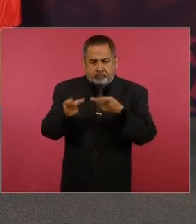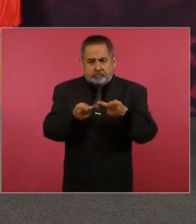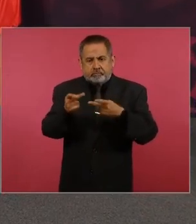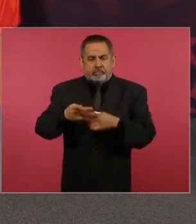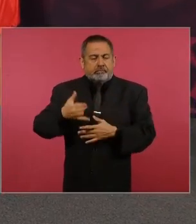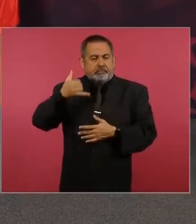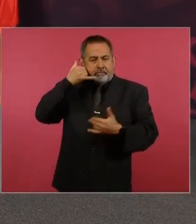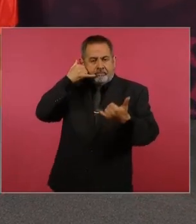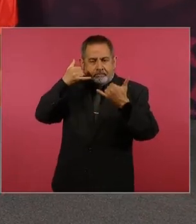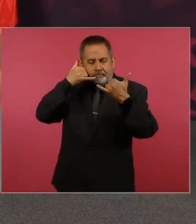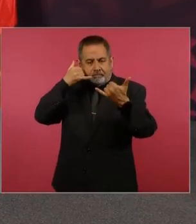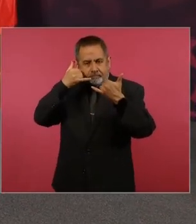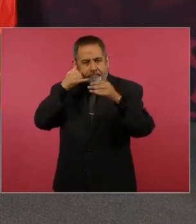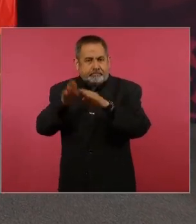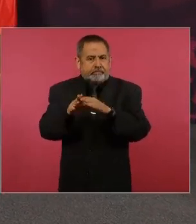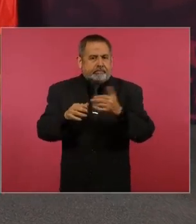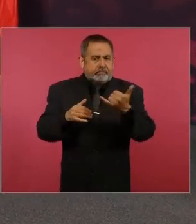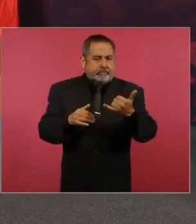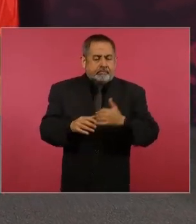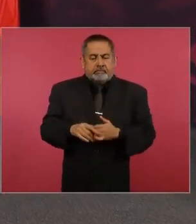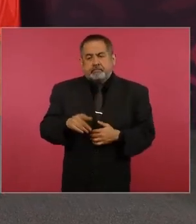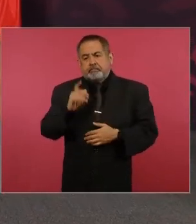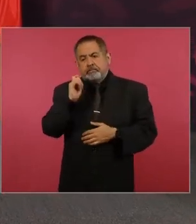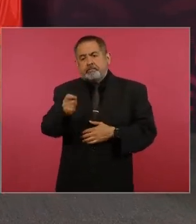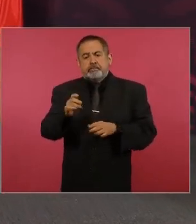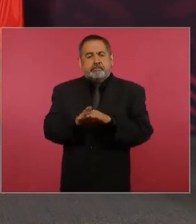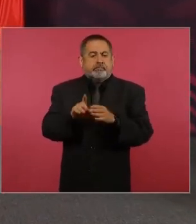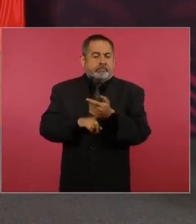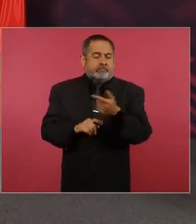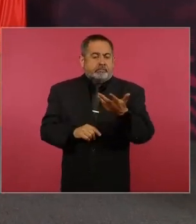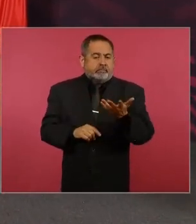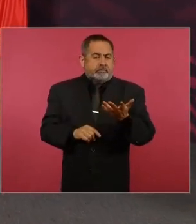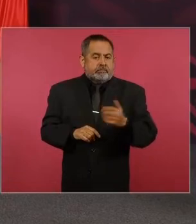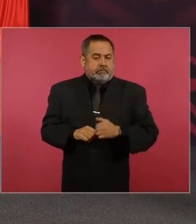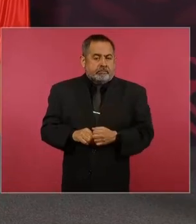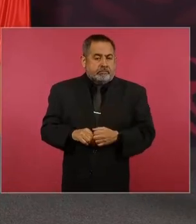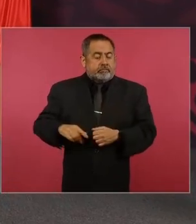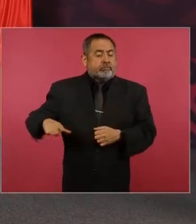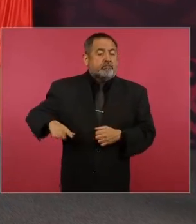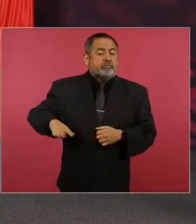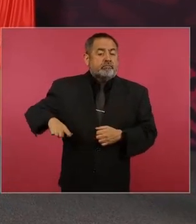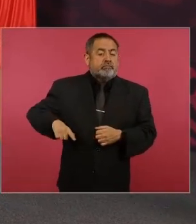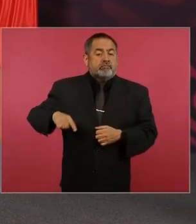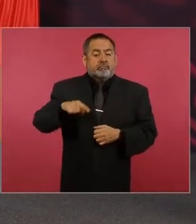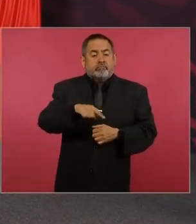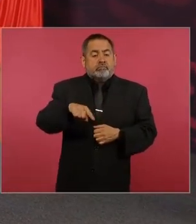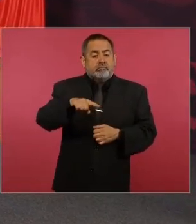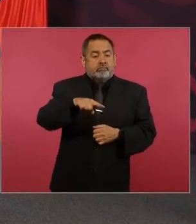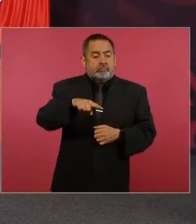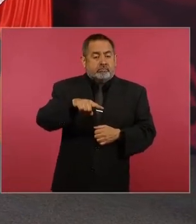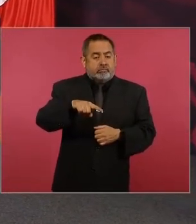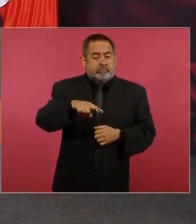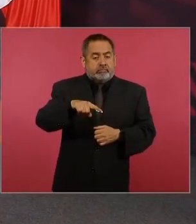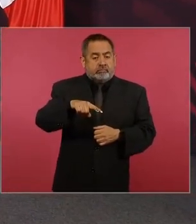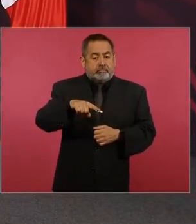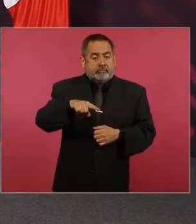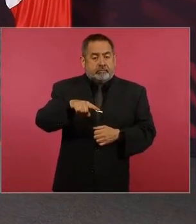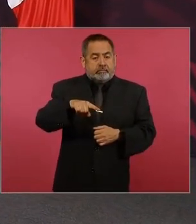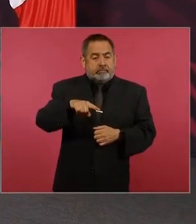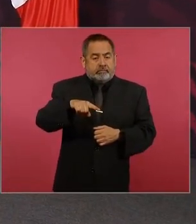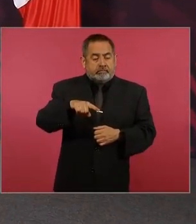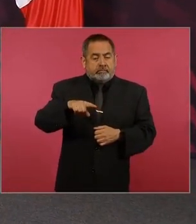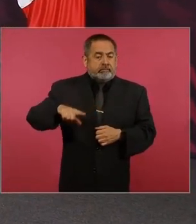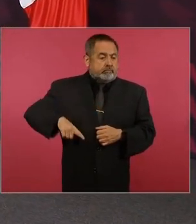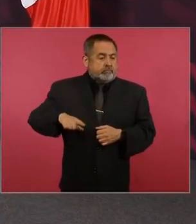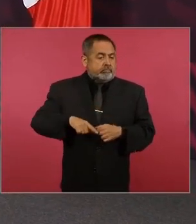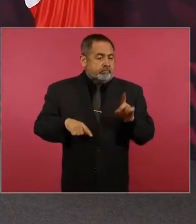telefónicas y por lo general los gobiernos de derecha